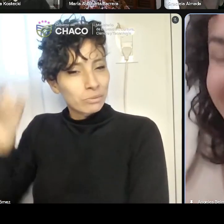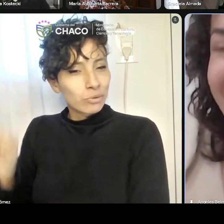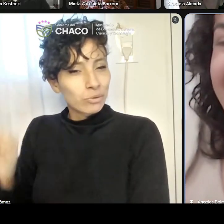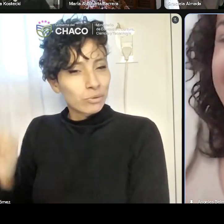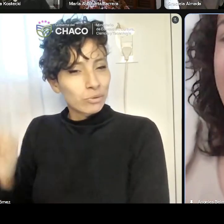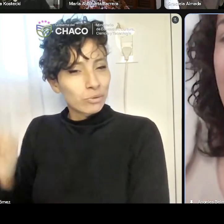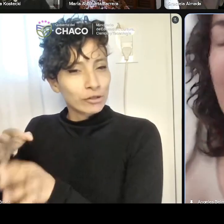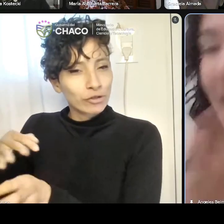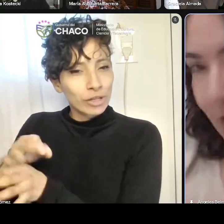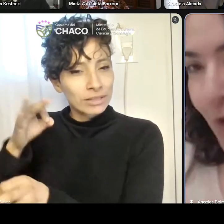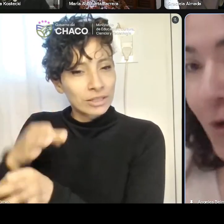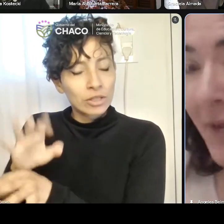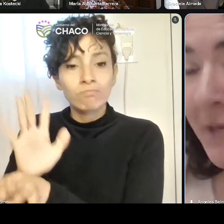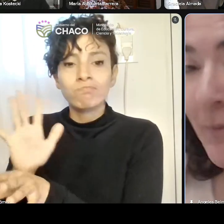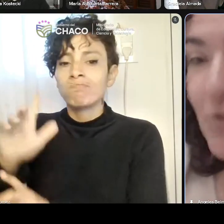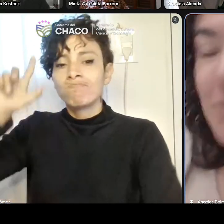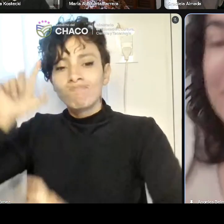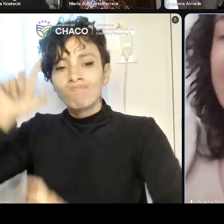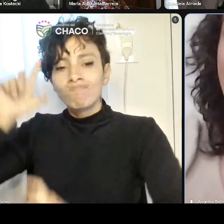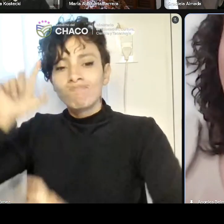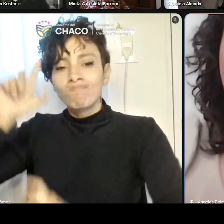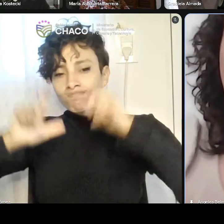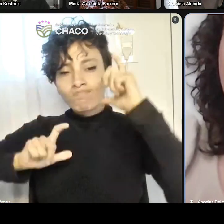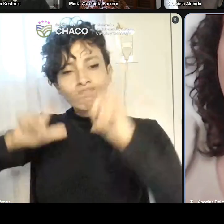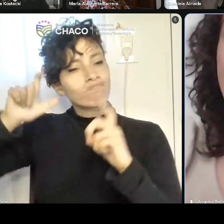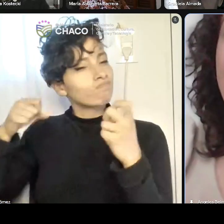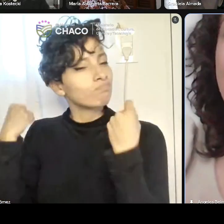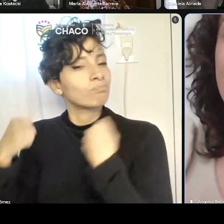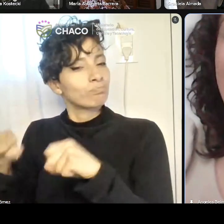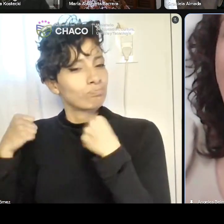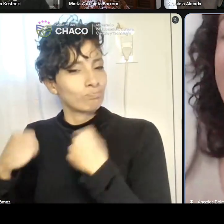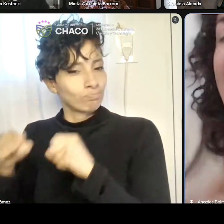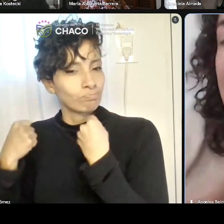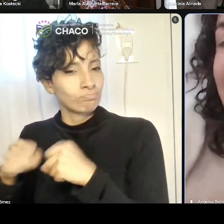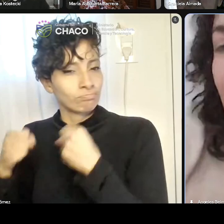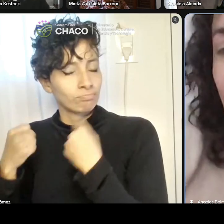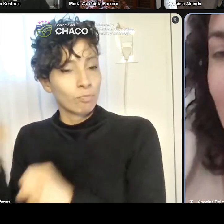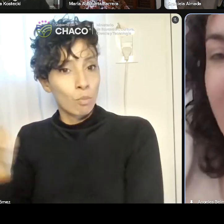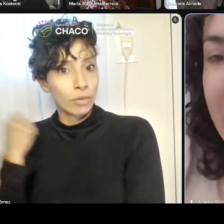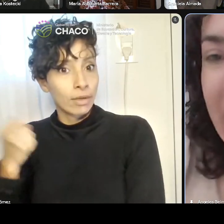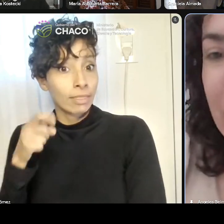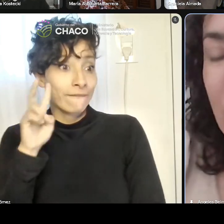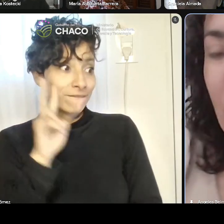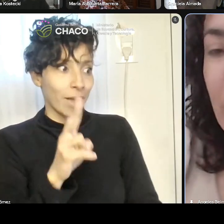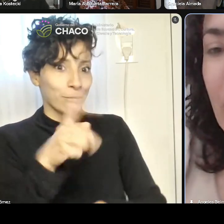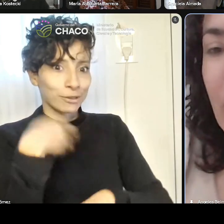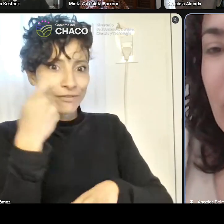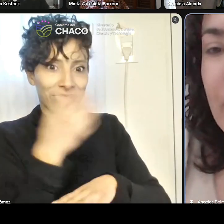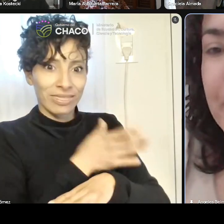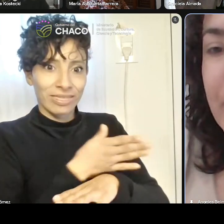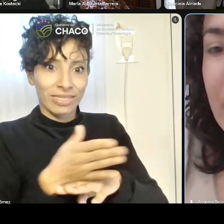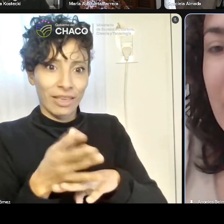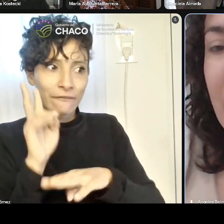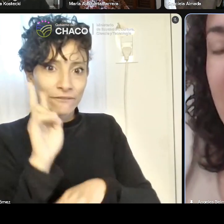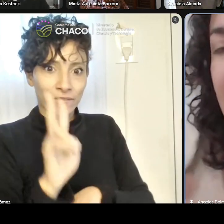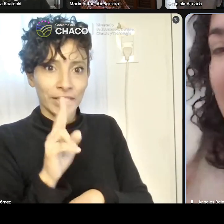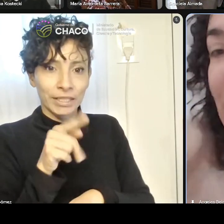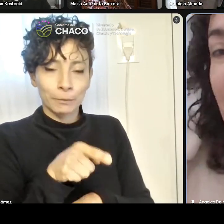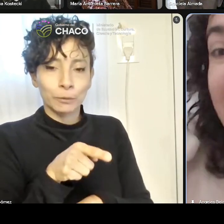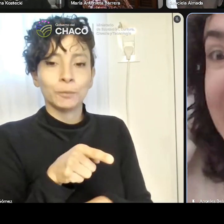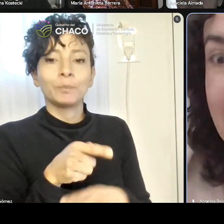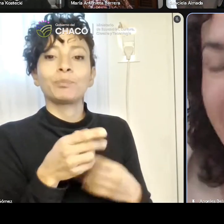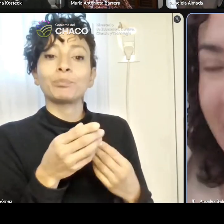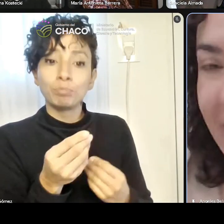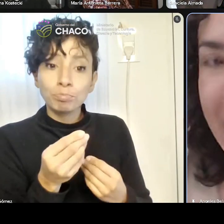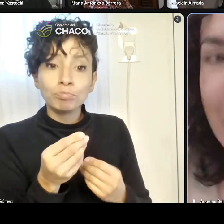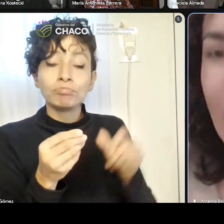expresar, bueno, en esto lo vemos, ahí él le pregunta, digamos, qué pasó